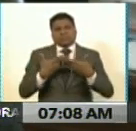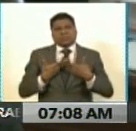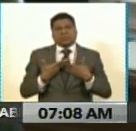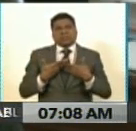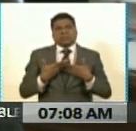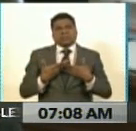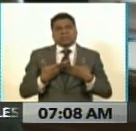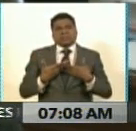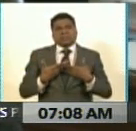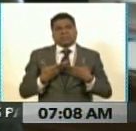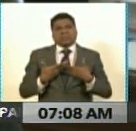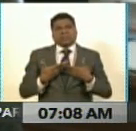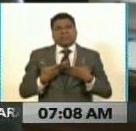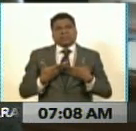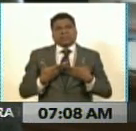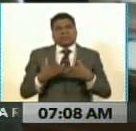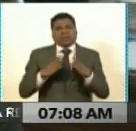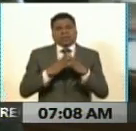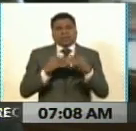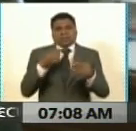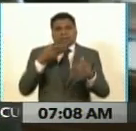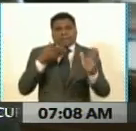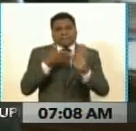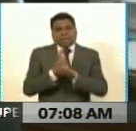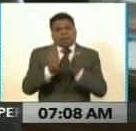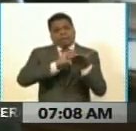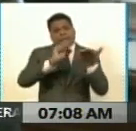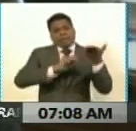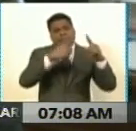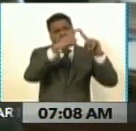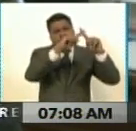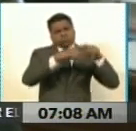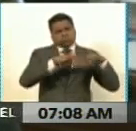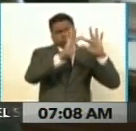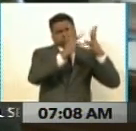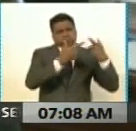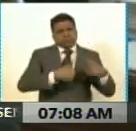de cambio las transacciones que se han dado se han ejecutado